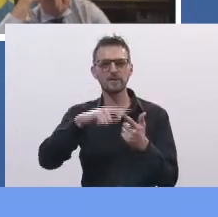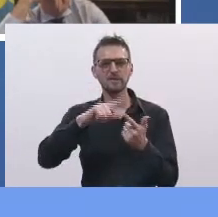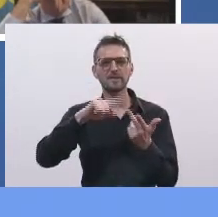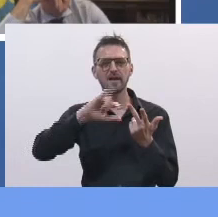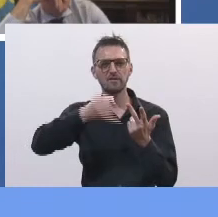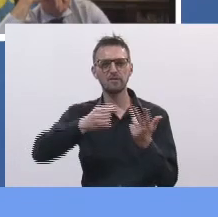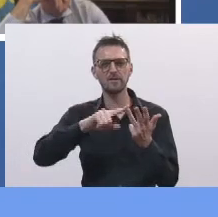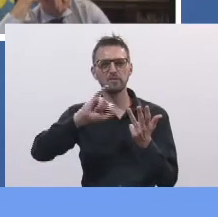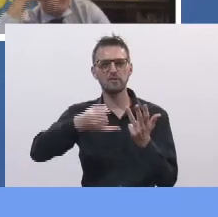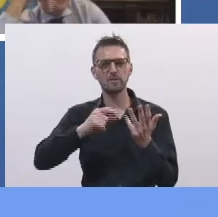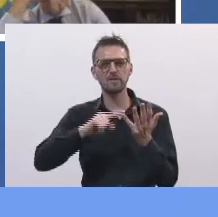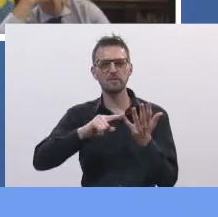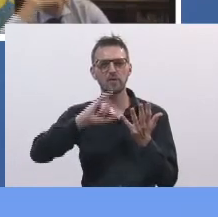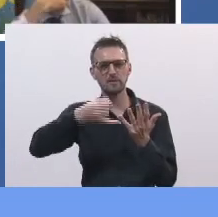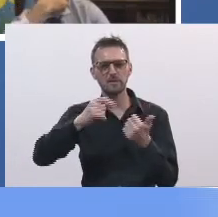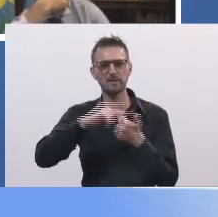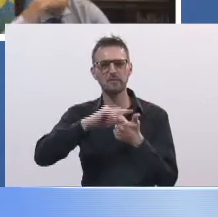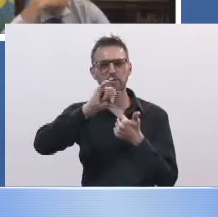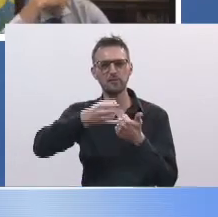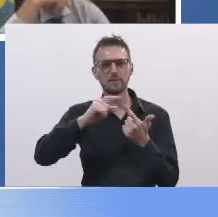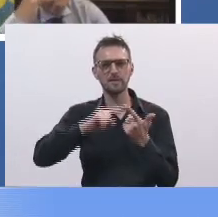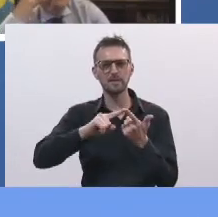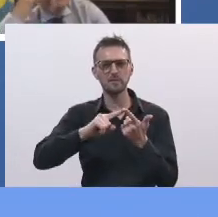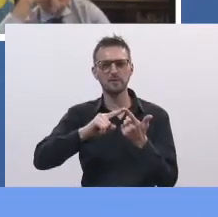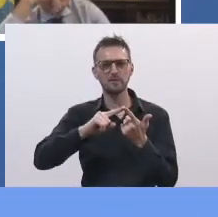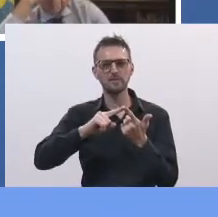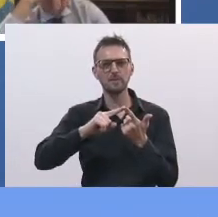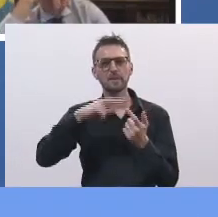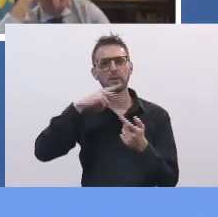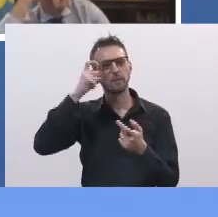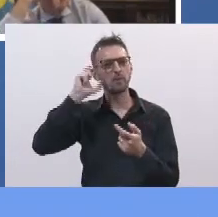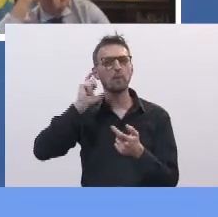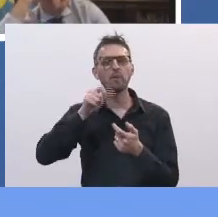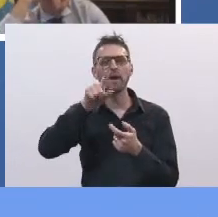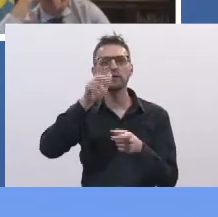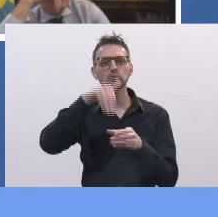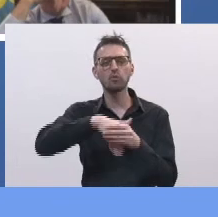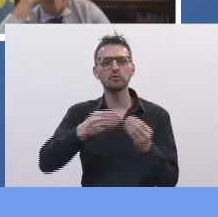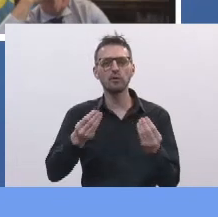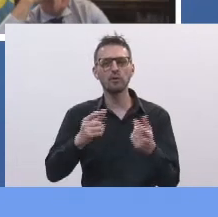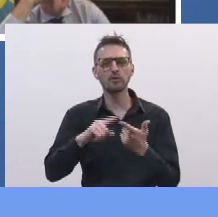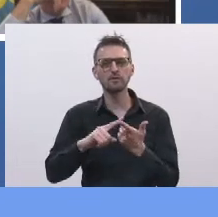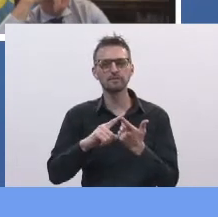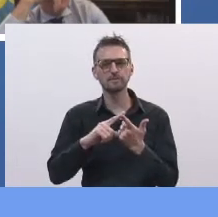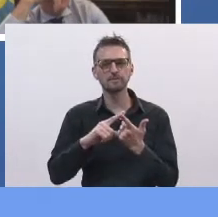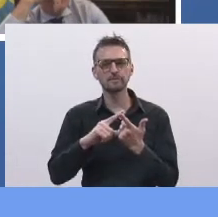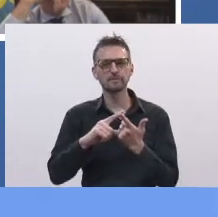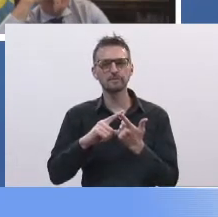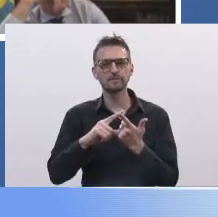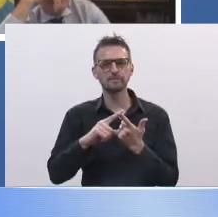Tayana afirmativo, Tapia afirmativo, Uñac afirmativo. Senadora Vega, ¿me aclara el sentido de su voto?